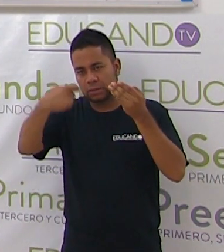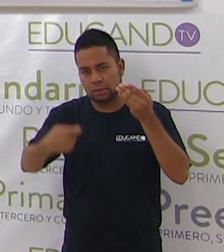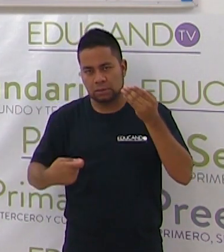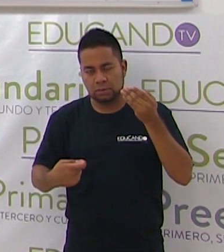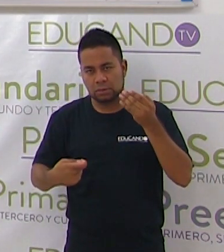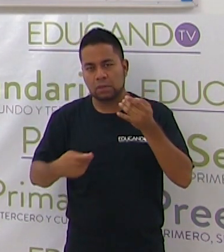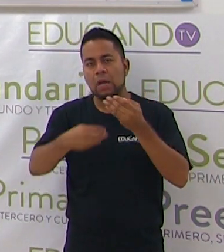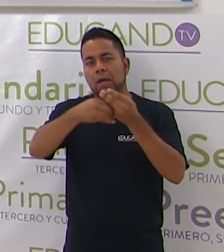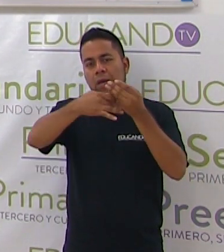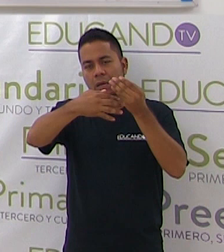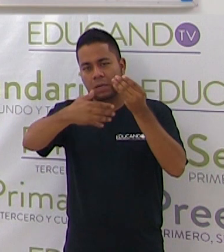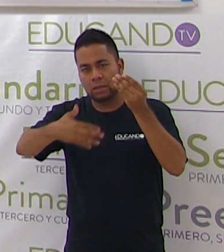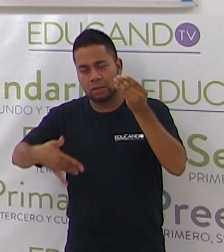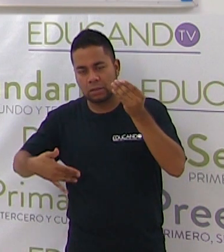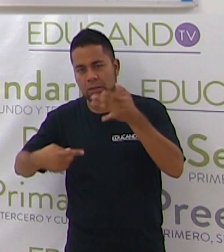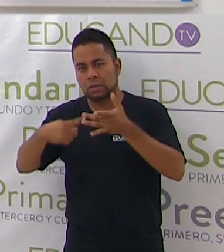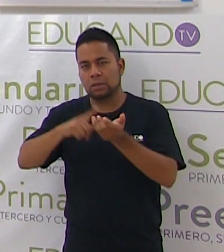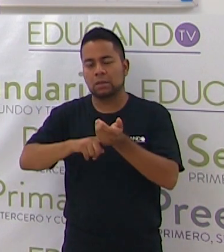La estructura